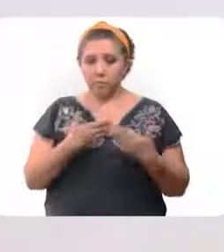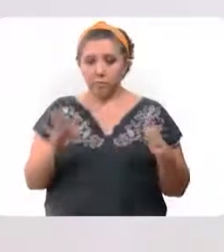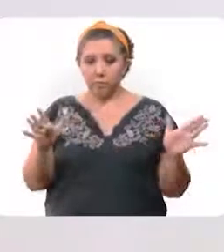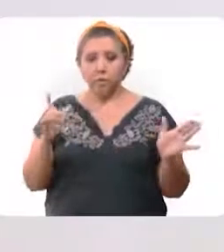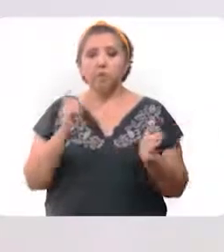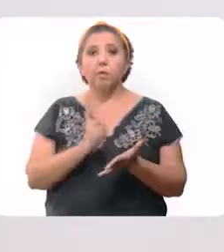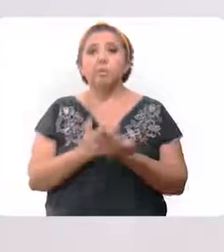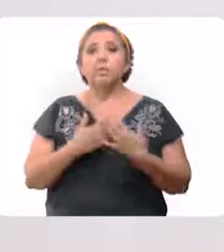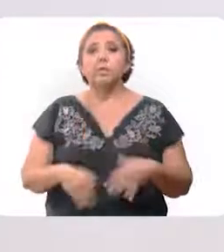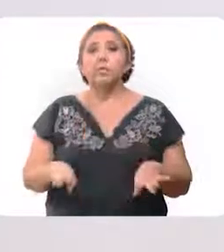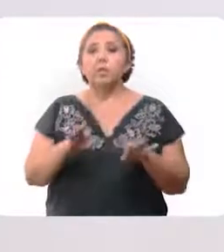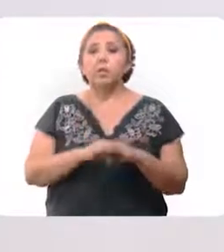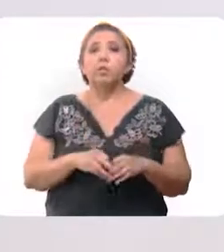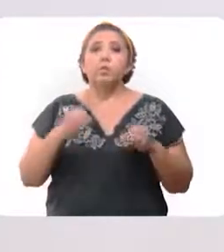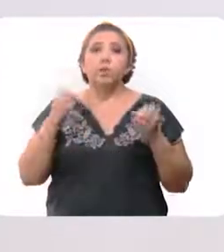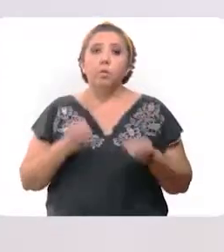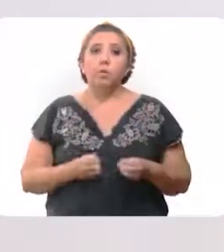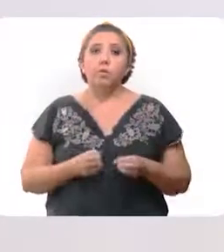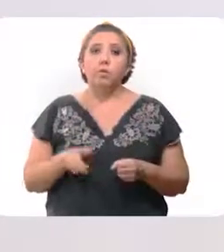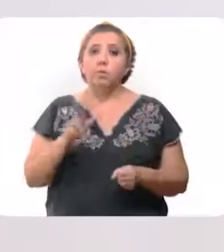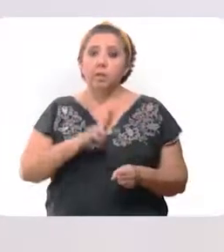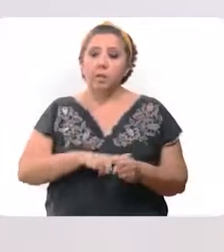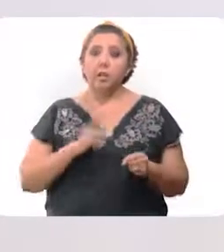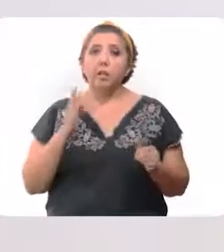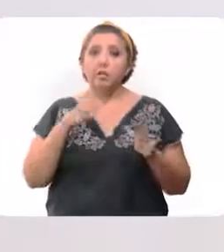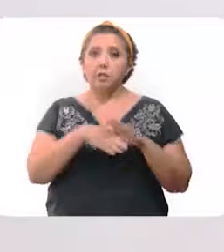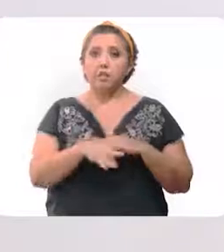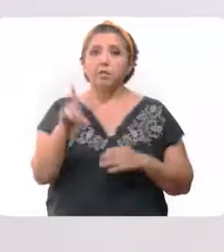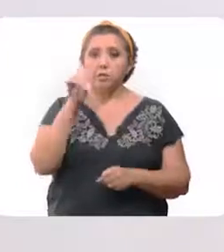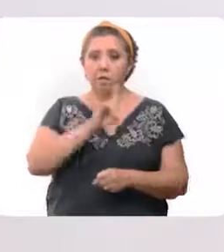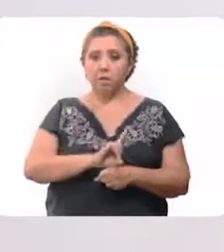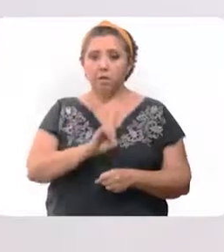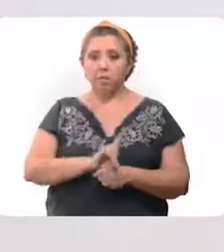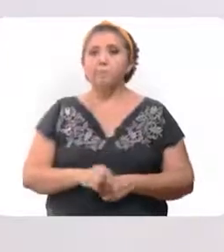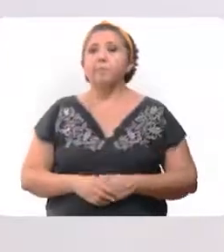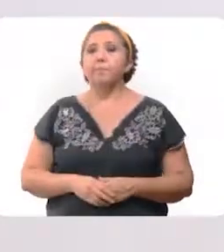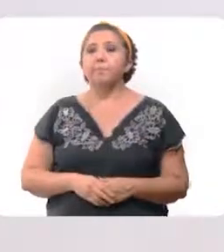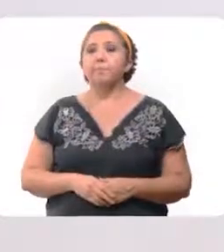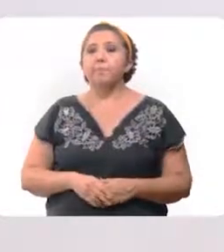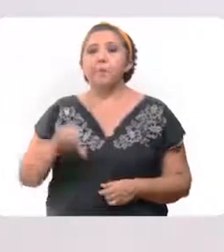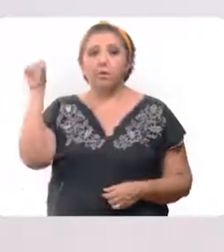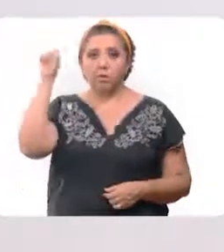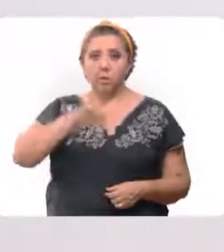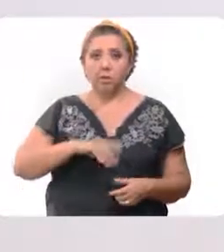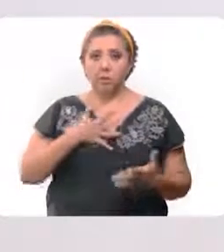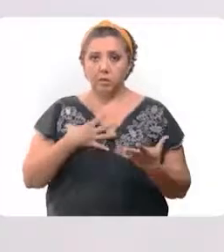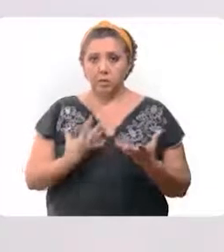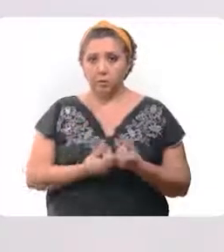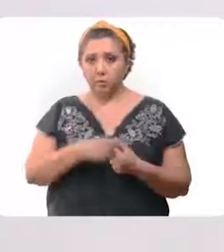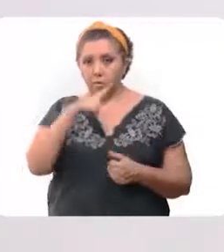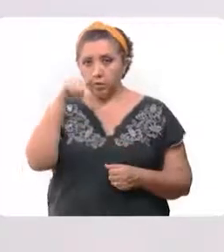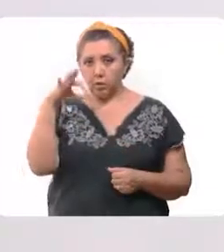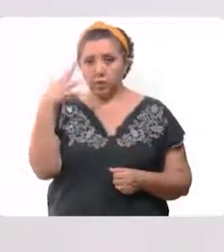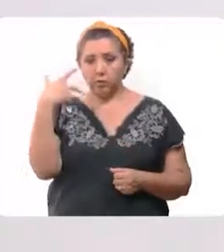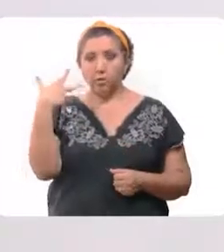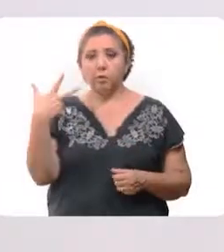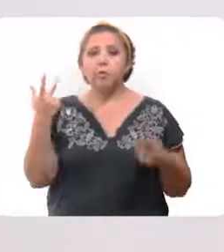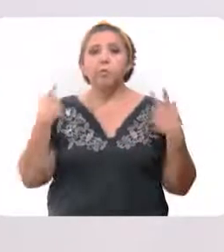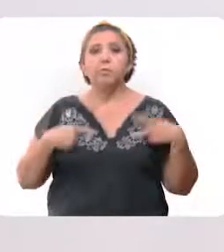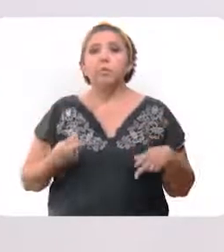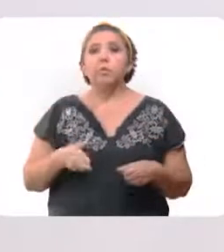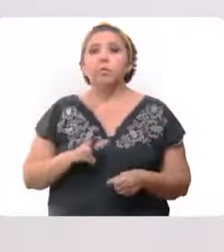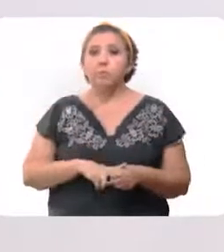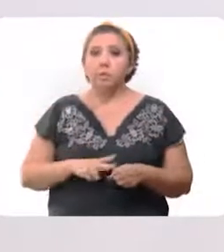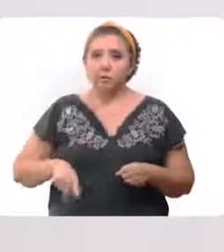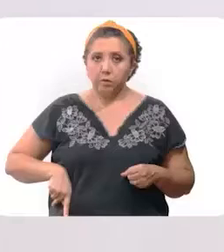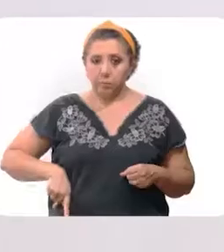reapertura económica, los datos más importantes son la ocupación hospitalaria y los ingresos diarios. El día de hoy tenemos 158 pacientes